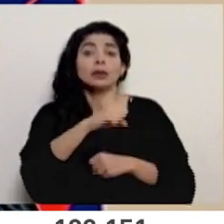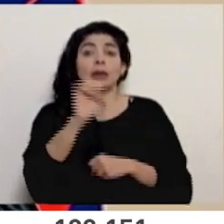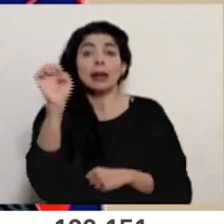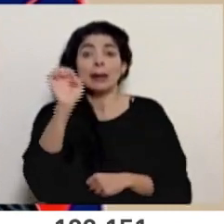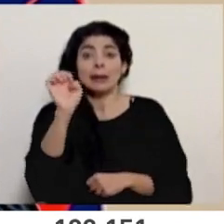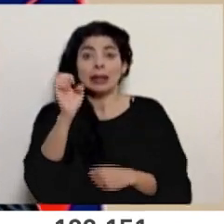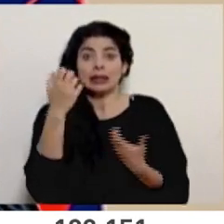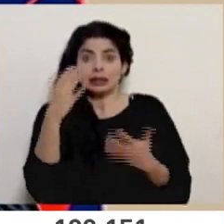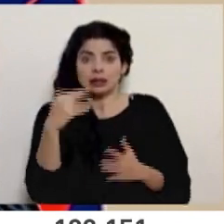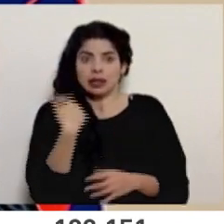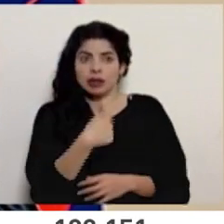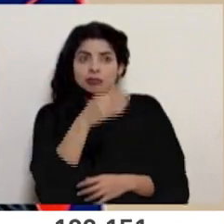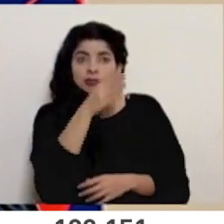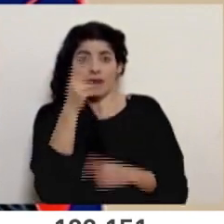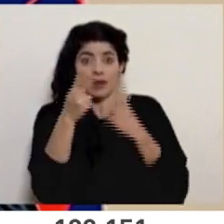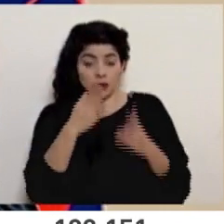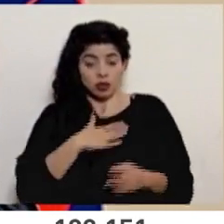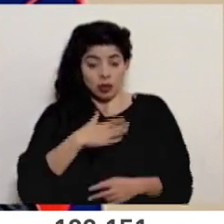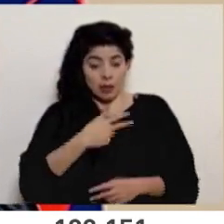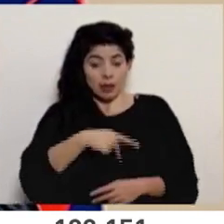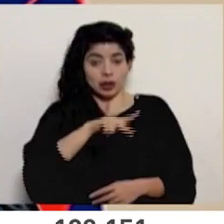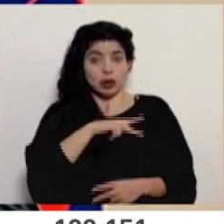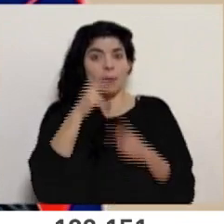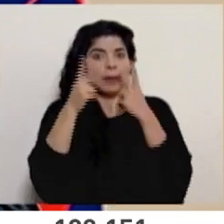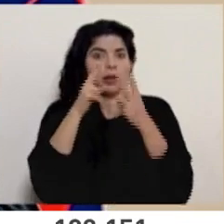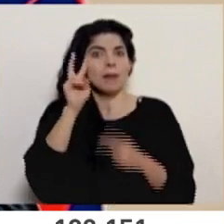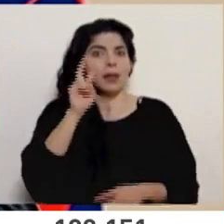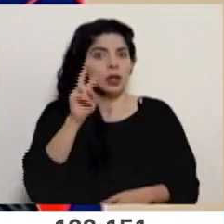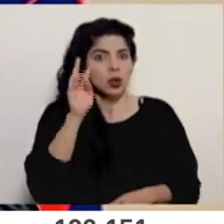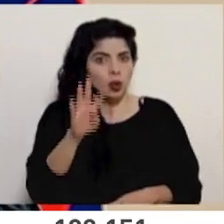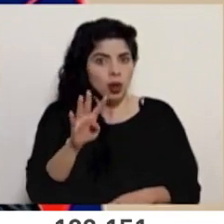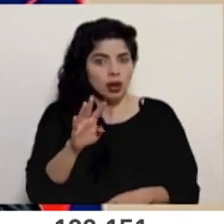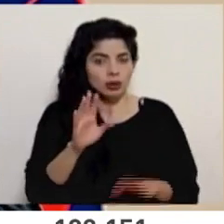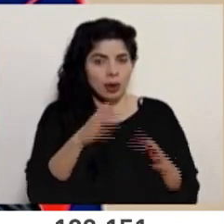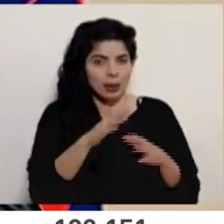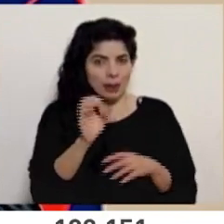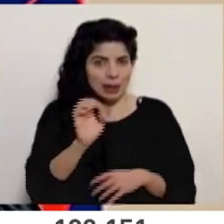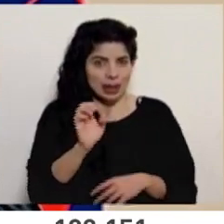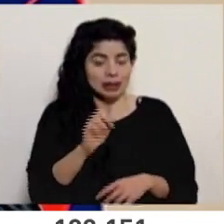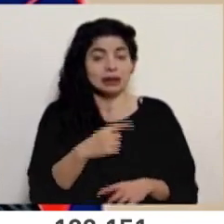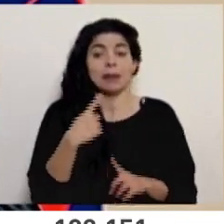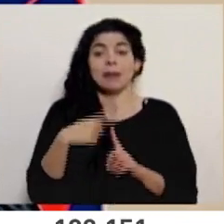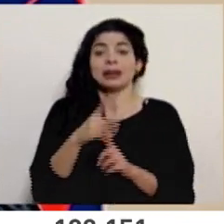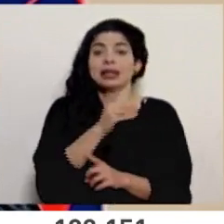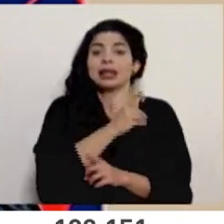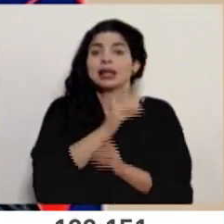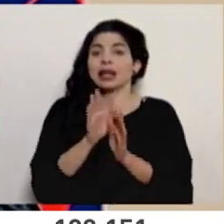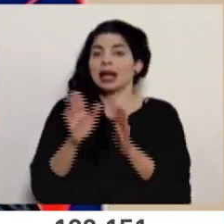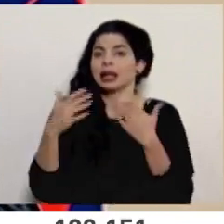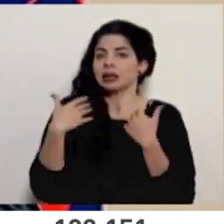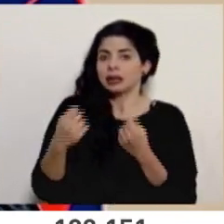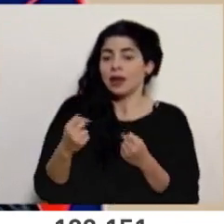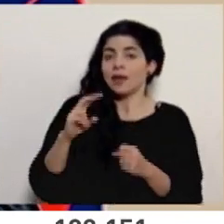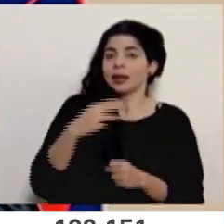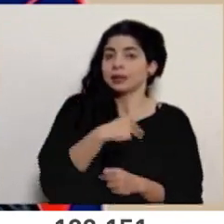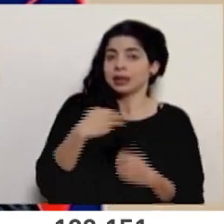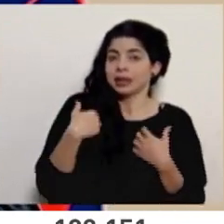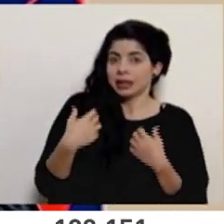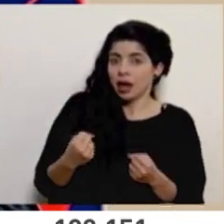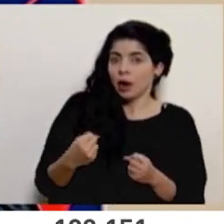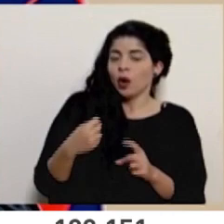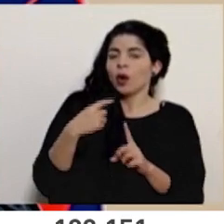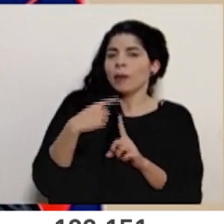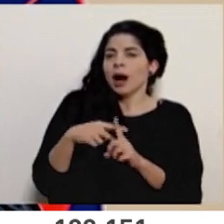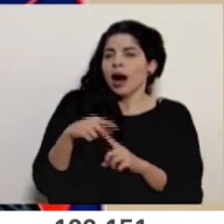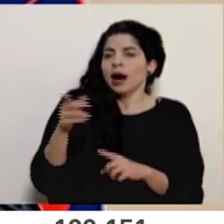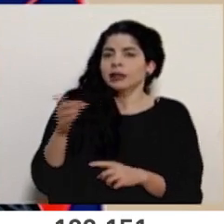hemos visitado, yo personalmente 24, junto con la directora general de salud, el viceministro de salud, junto con